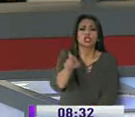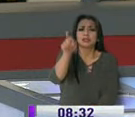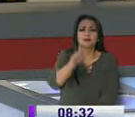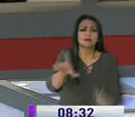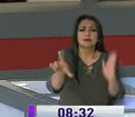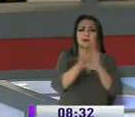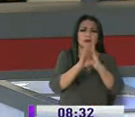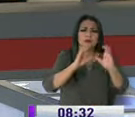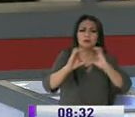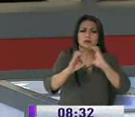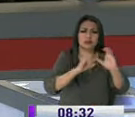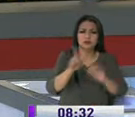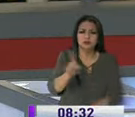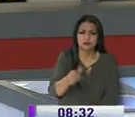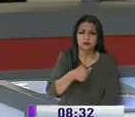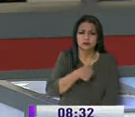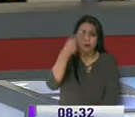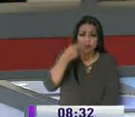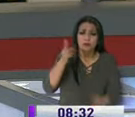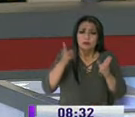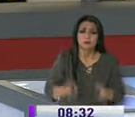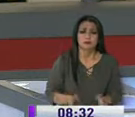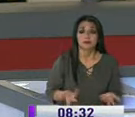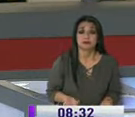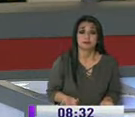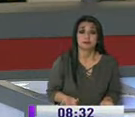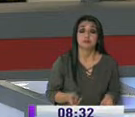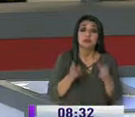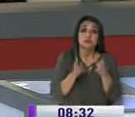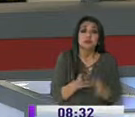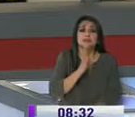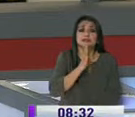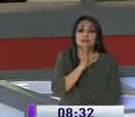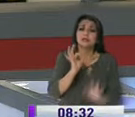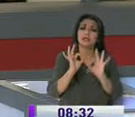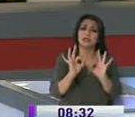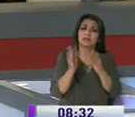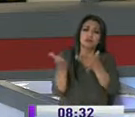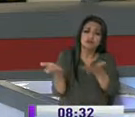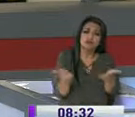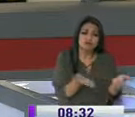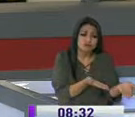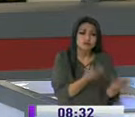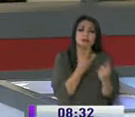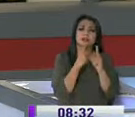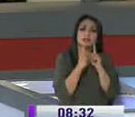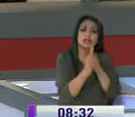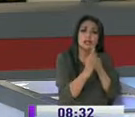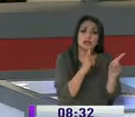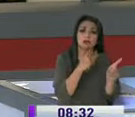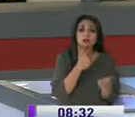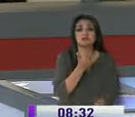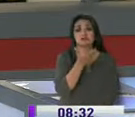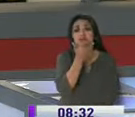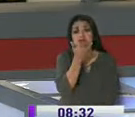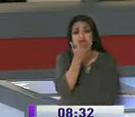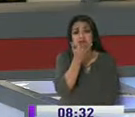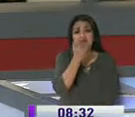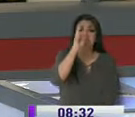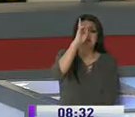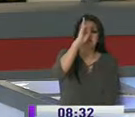acusos, si me ponen en cámaras, gracias, de una carta enviada por la concejala Yvonne Bob Lincoln, que me indica, no lo voy a